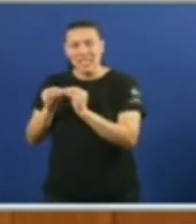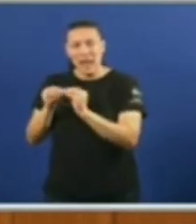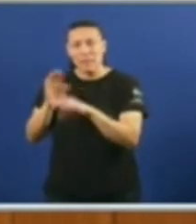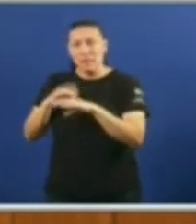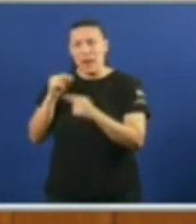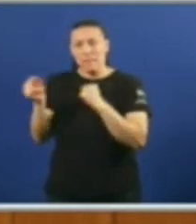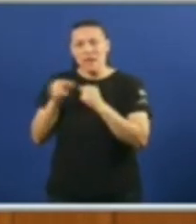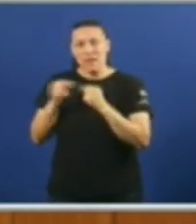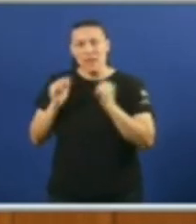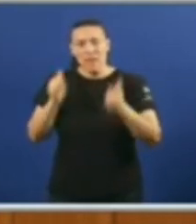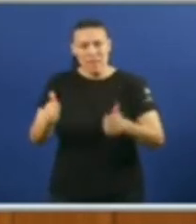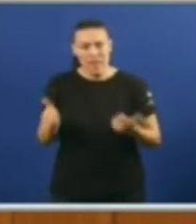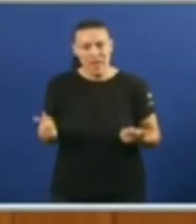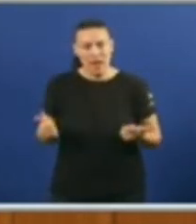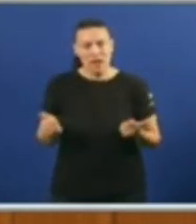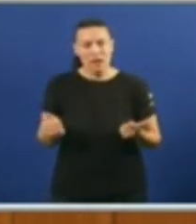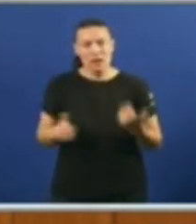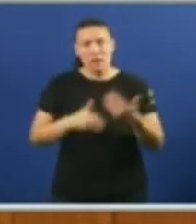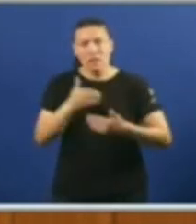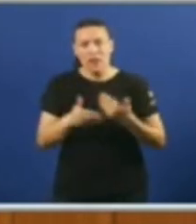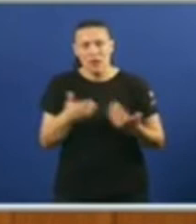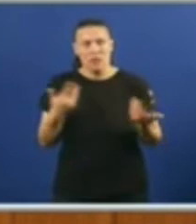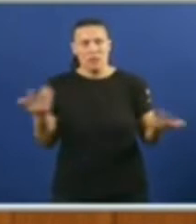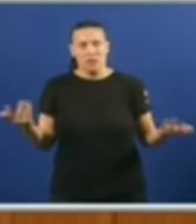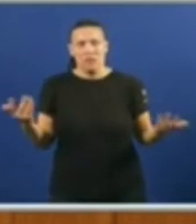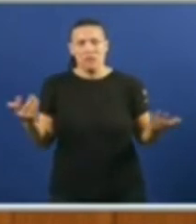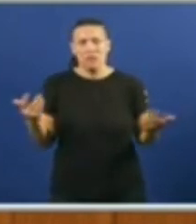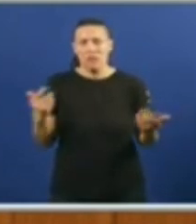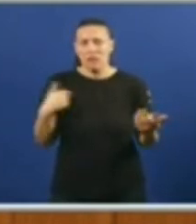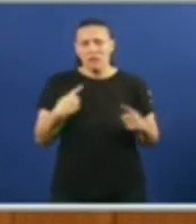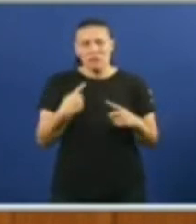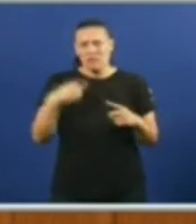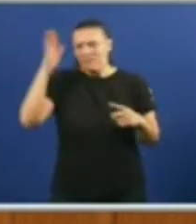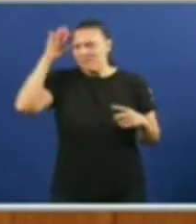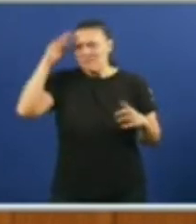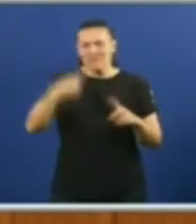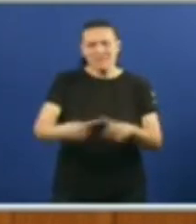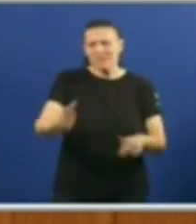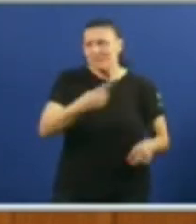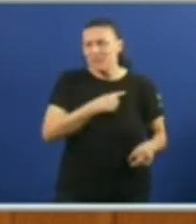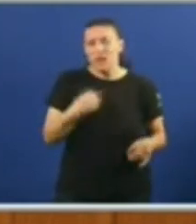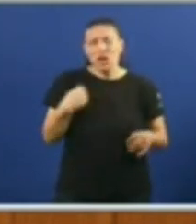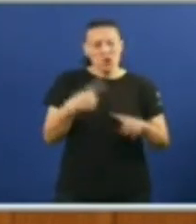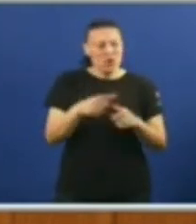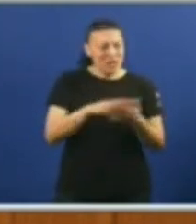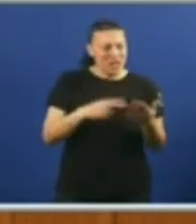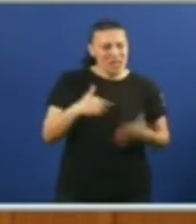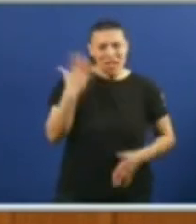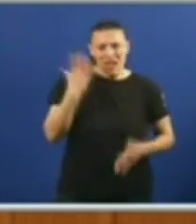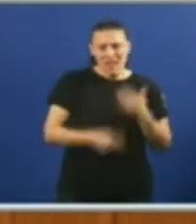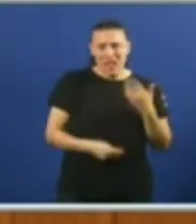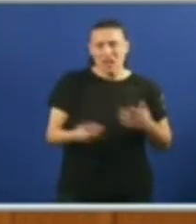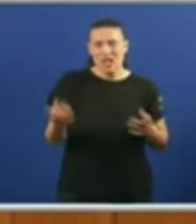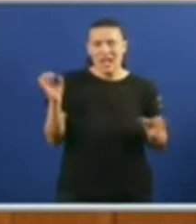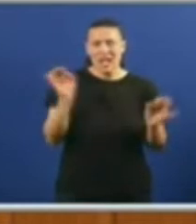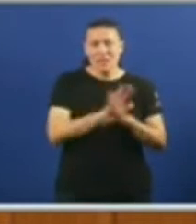se poña en marcha. É unha auténtica barbaridade. A Xunta xa se equivocou pois cando